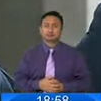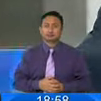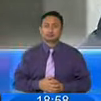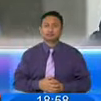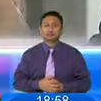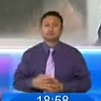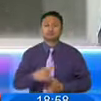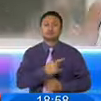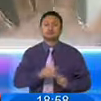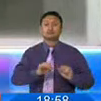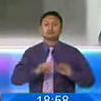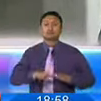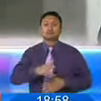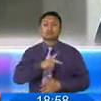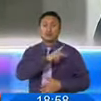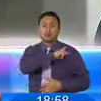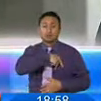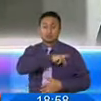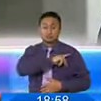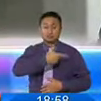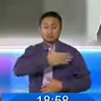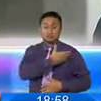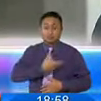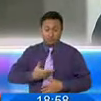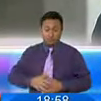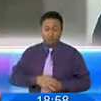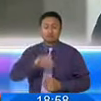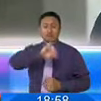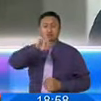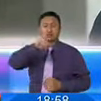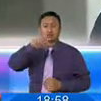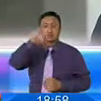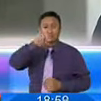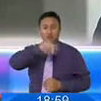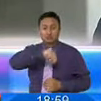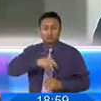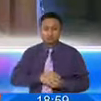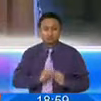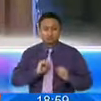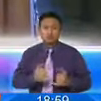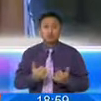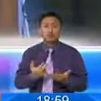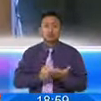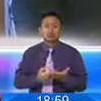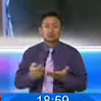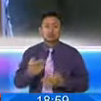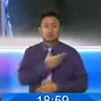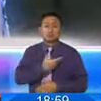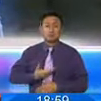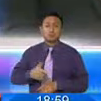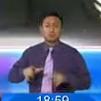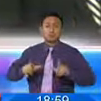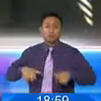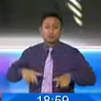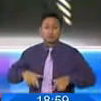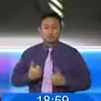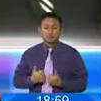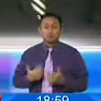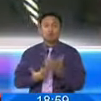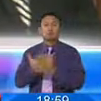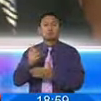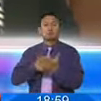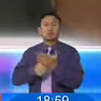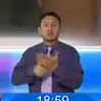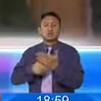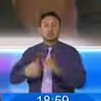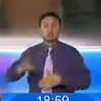Así lo informó el secretario particular de la presidencia, Juan Sebastián Roldán, en el marco de la reunión que mantuvo el presidente Lenín Moreno con los nuevos